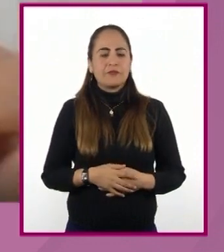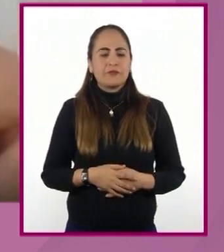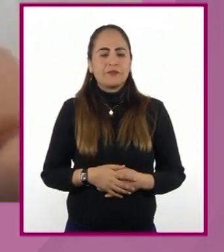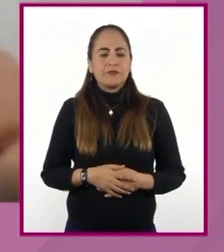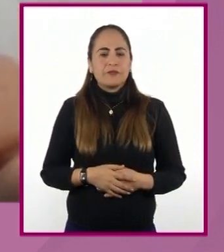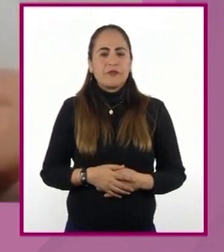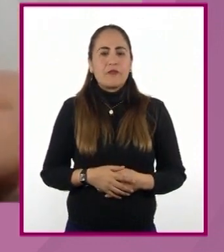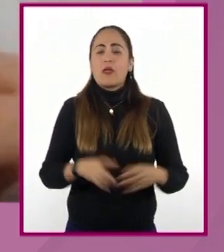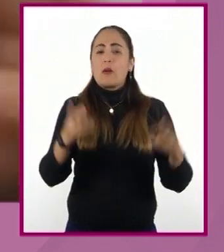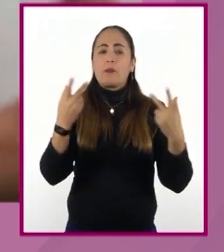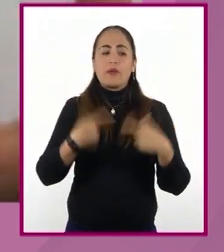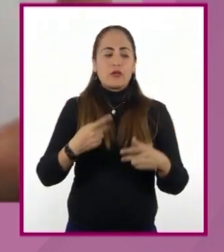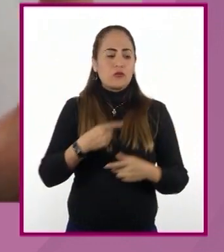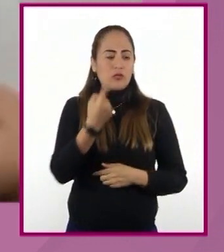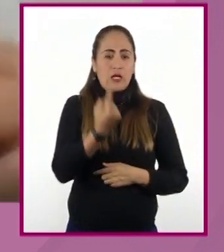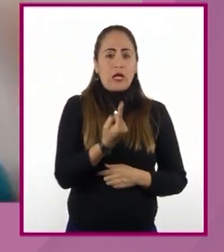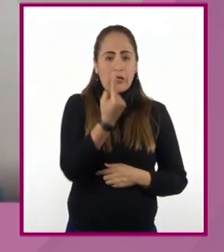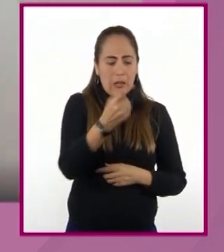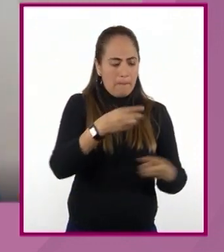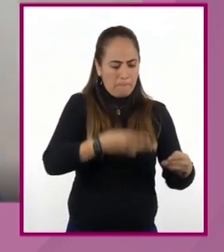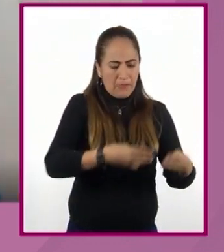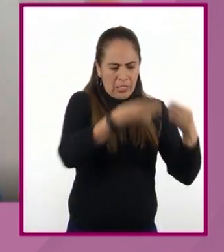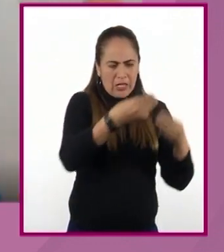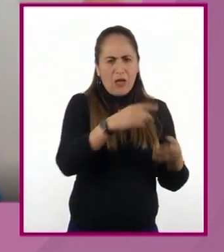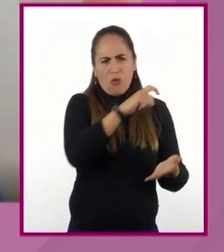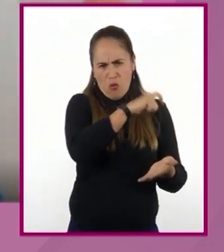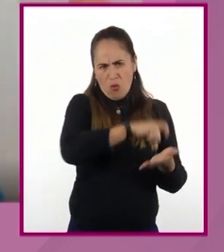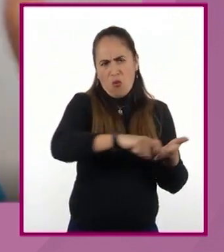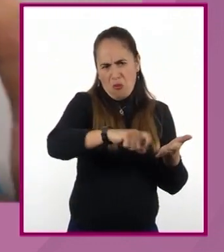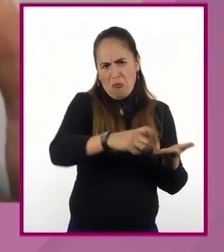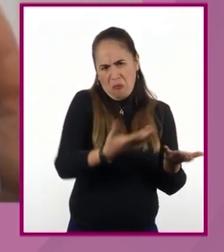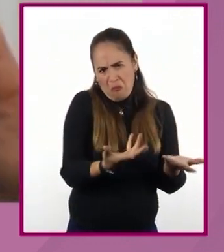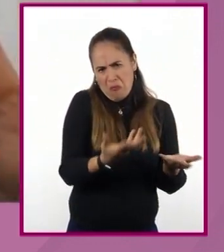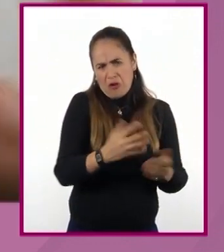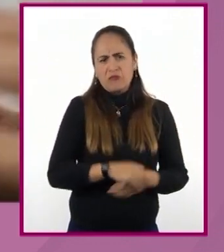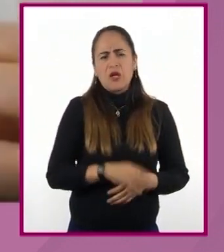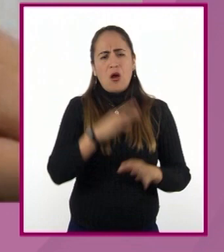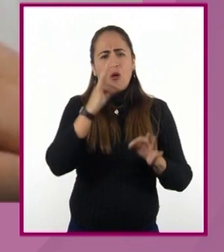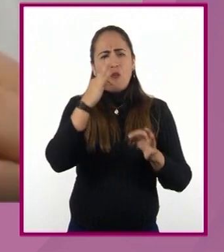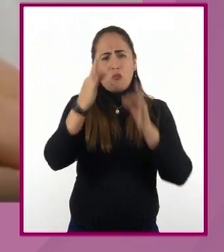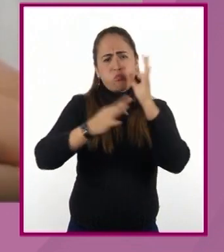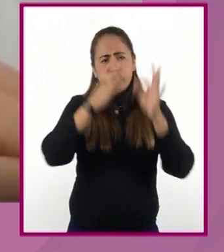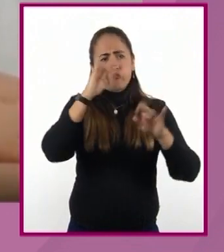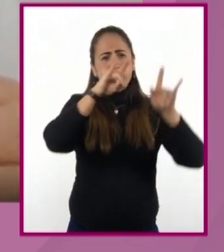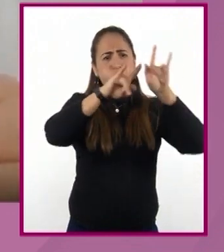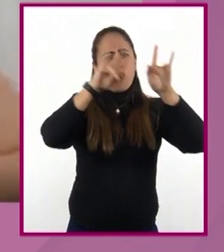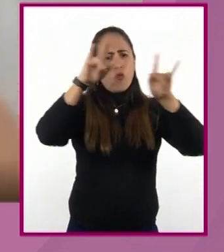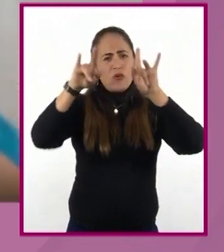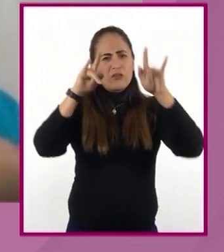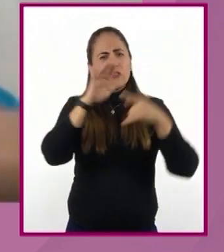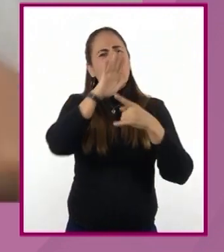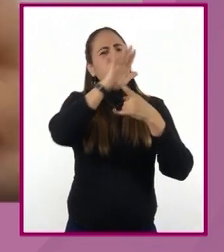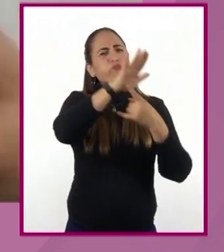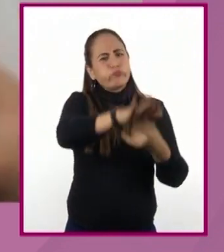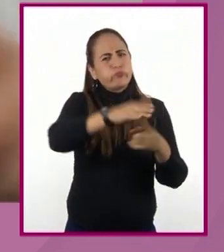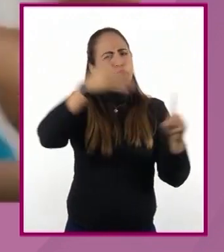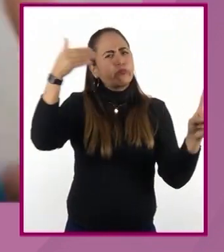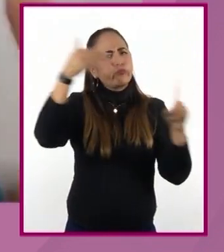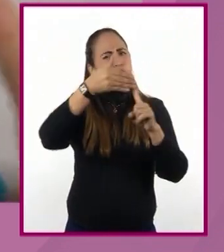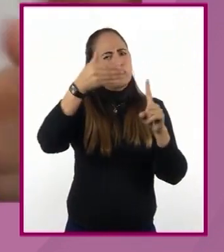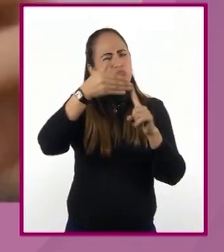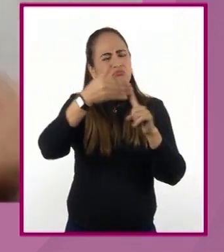acostumbrado a ir a comprar a un mercado, pues probablemente esa publicidad la voy a dirigir de medios